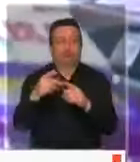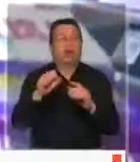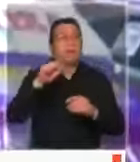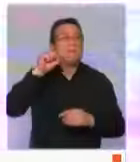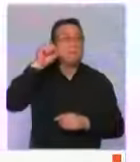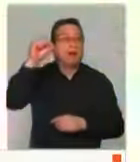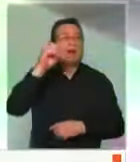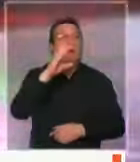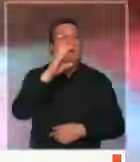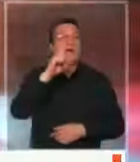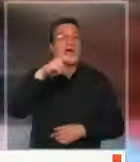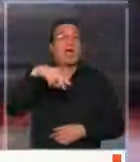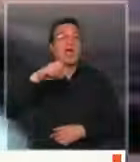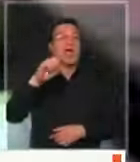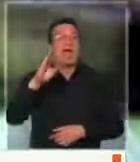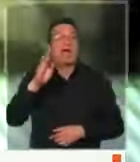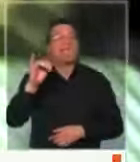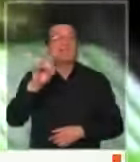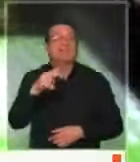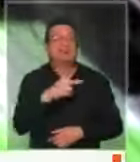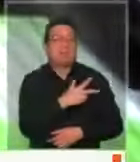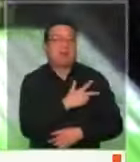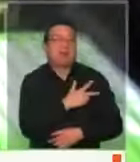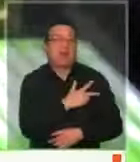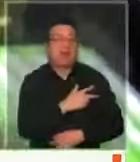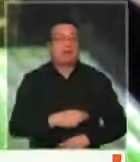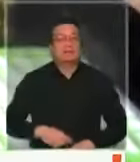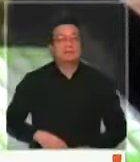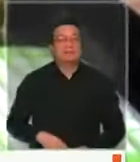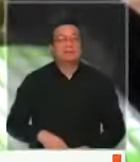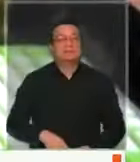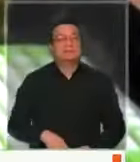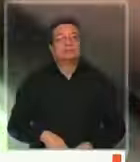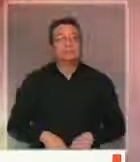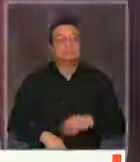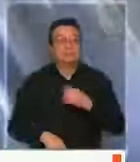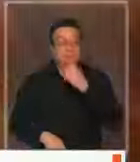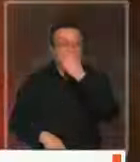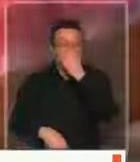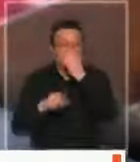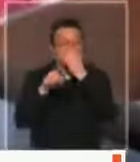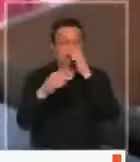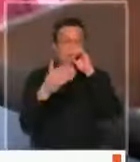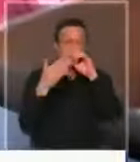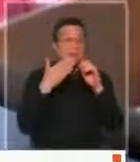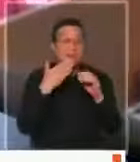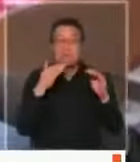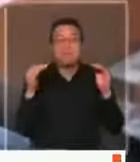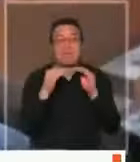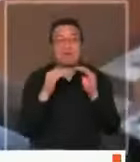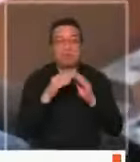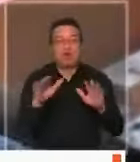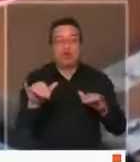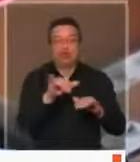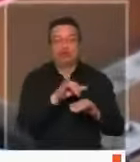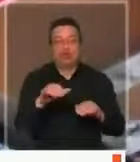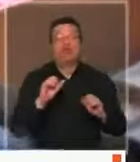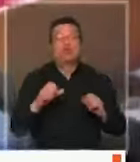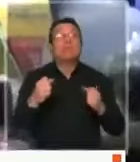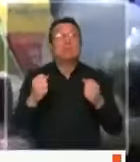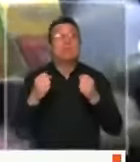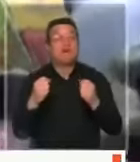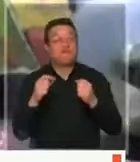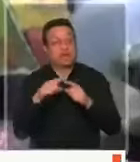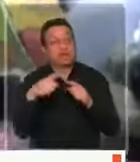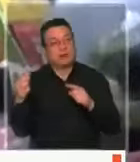con cannabis. ¿Y este es distinto? Ese es el. Pero también hace lo mismo. La gel es más fuerte que la